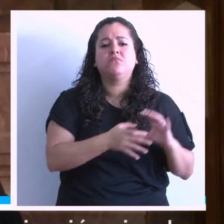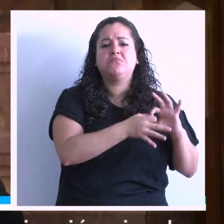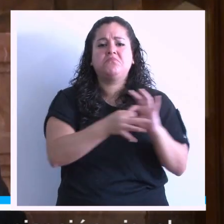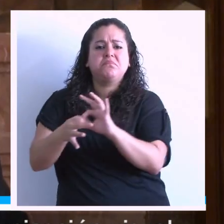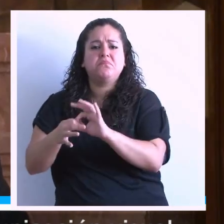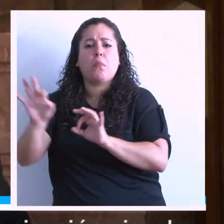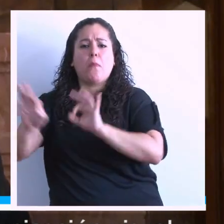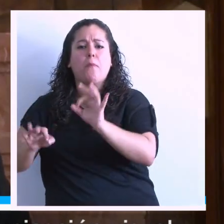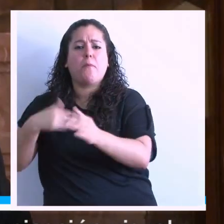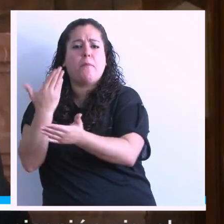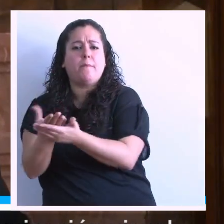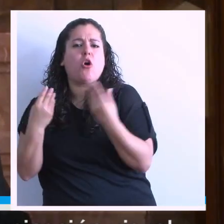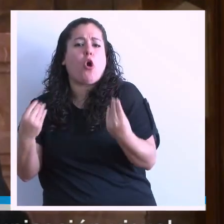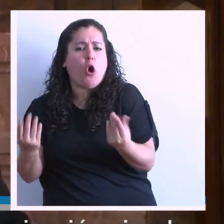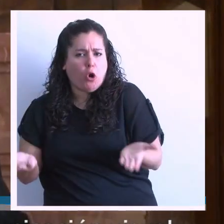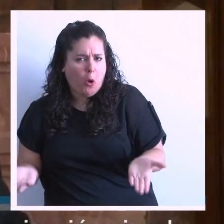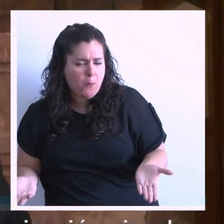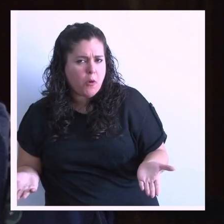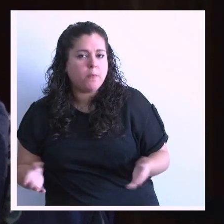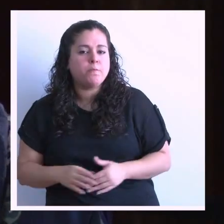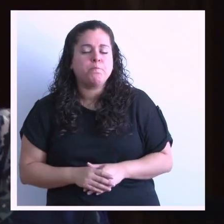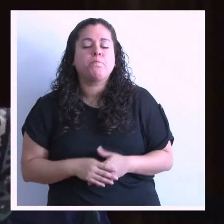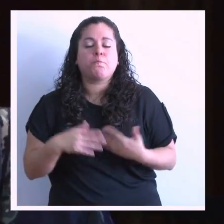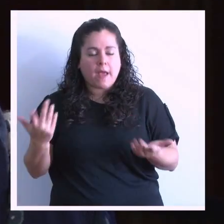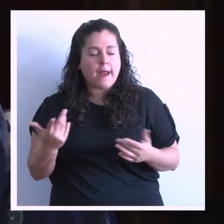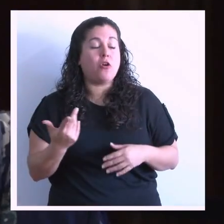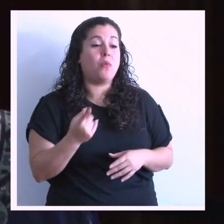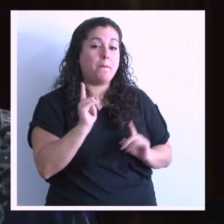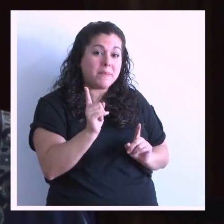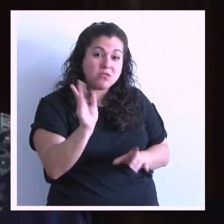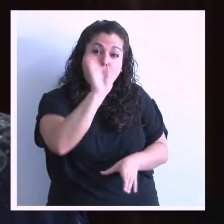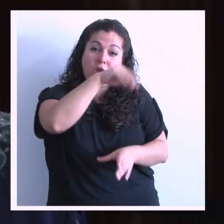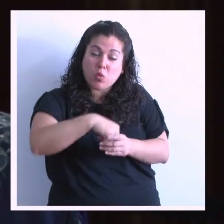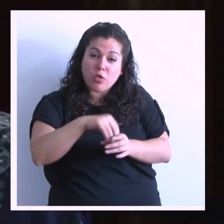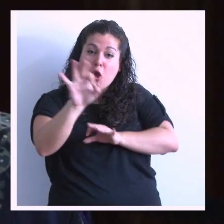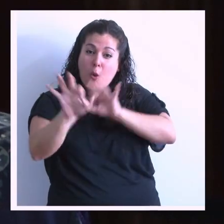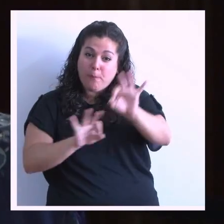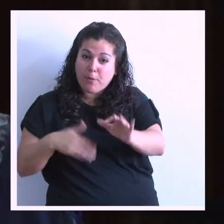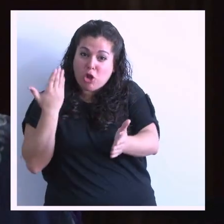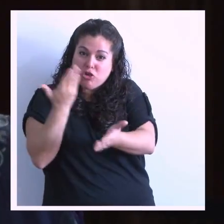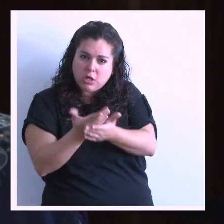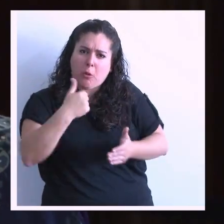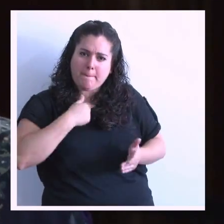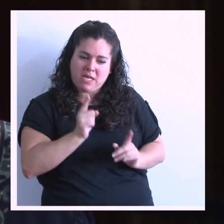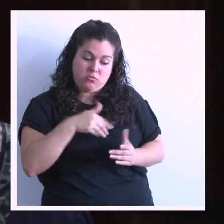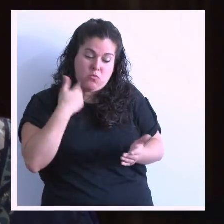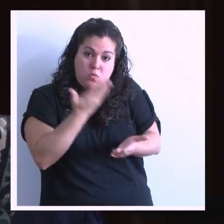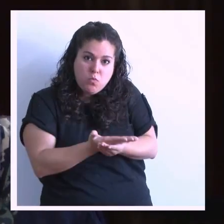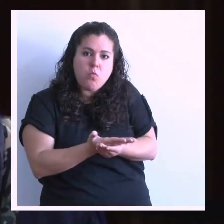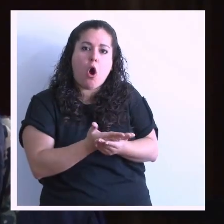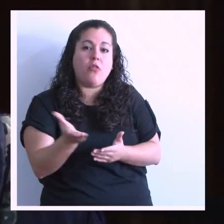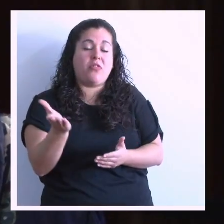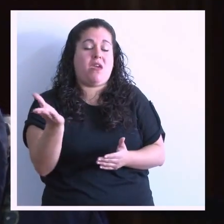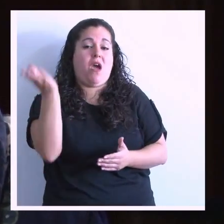vincular esta iniciativa suya con estos dos? Está incluido dentro del proyecto de audiovisual, digamos,